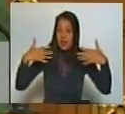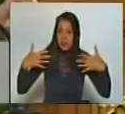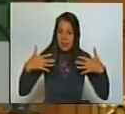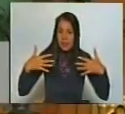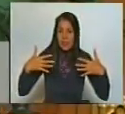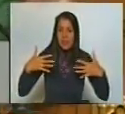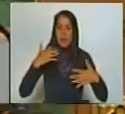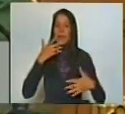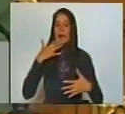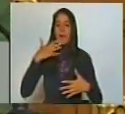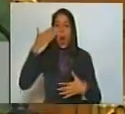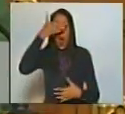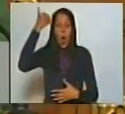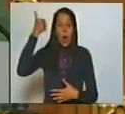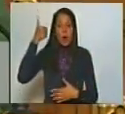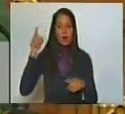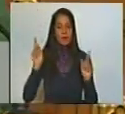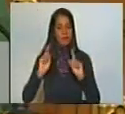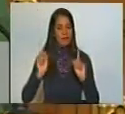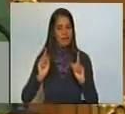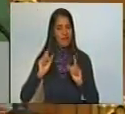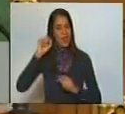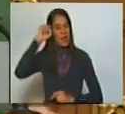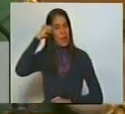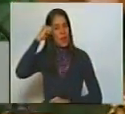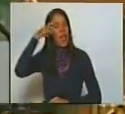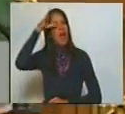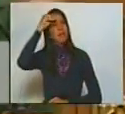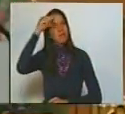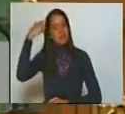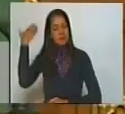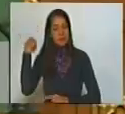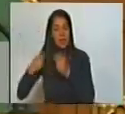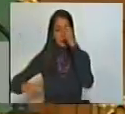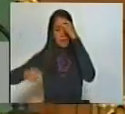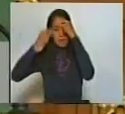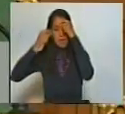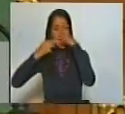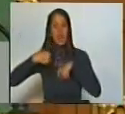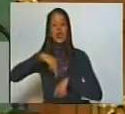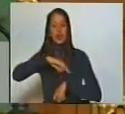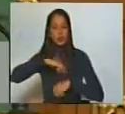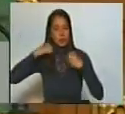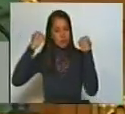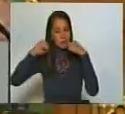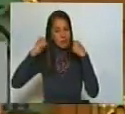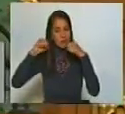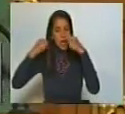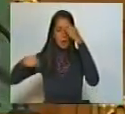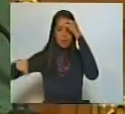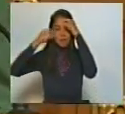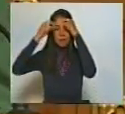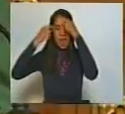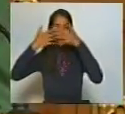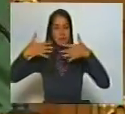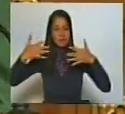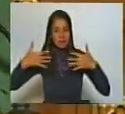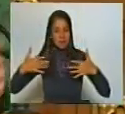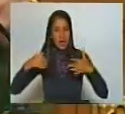cuando uno las aprende en esa época. Y nosotros la hicimos y la aprendimos. Y por eso aquí estamos.